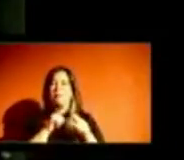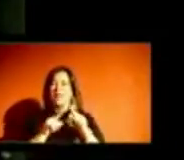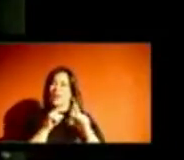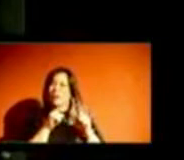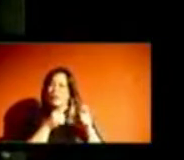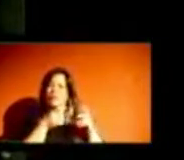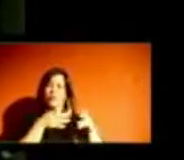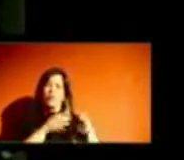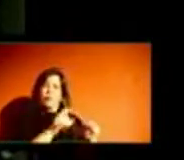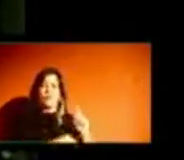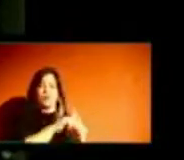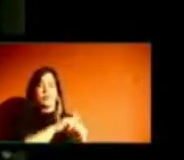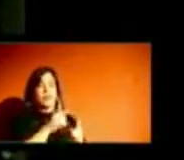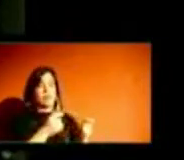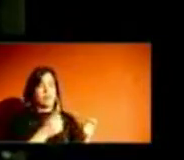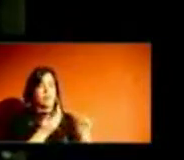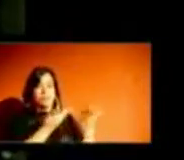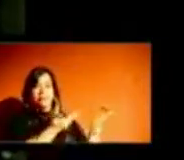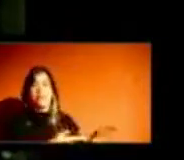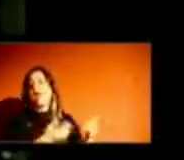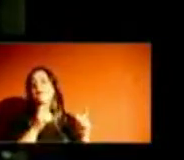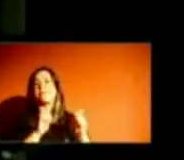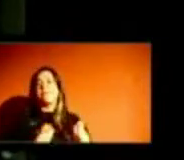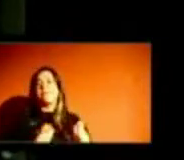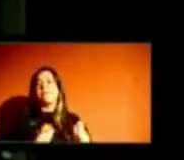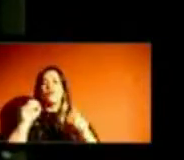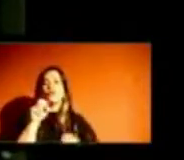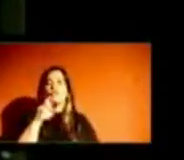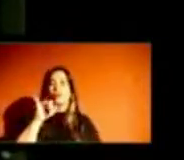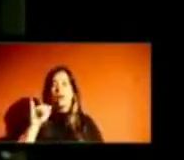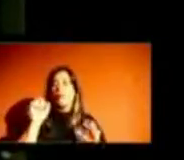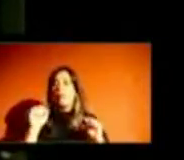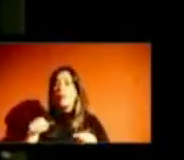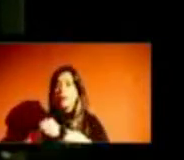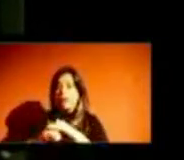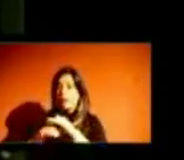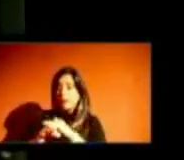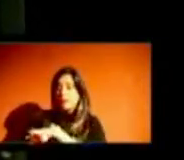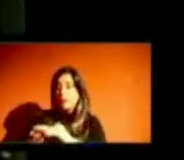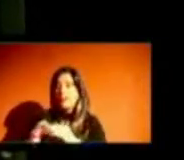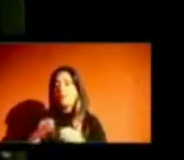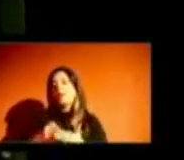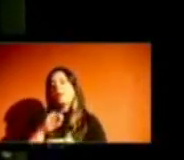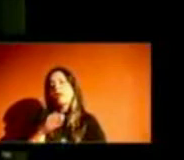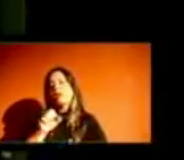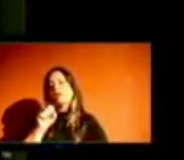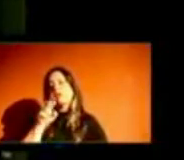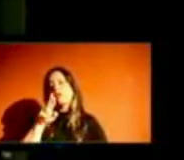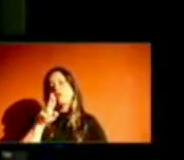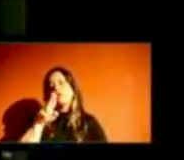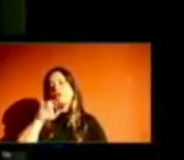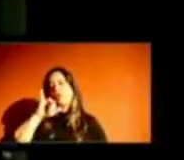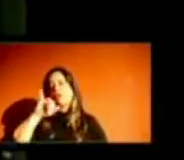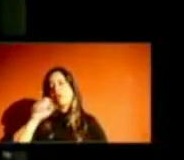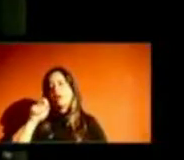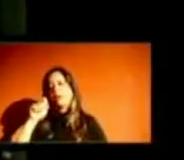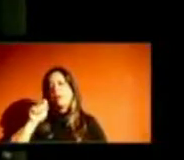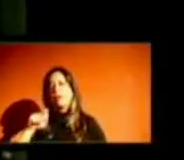tenemos la página principal de Suri, la cual usted puede acceder a través de